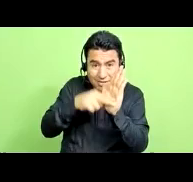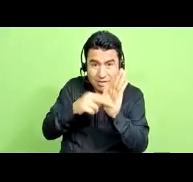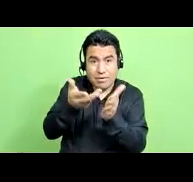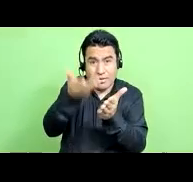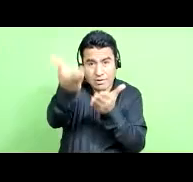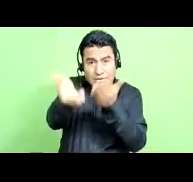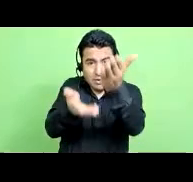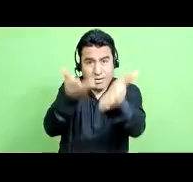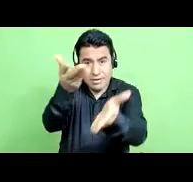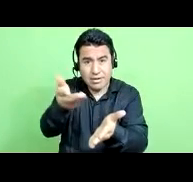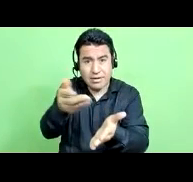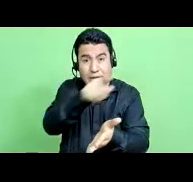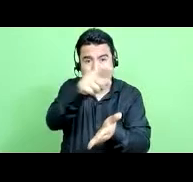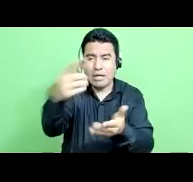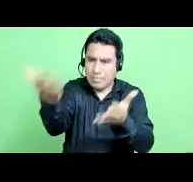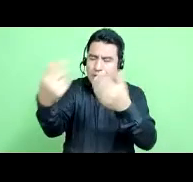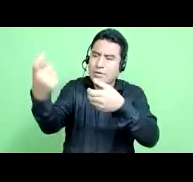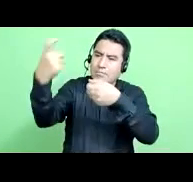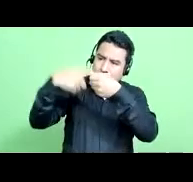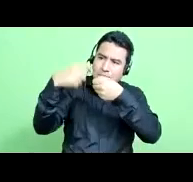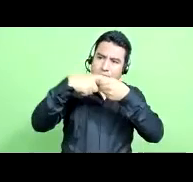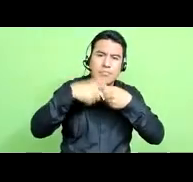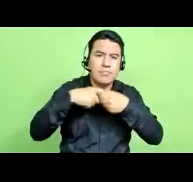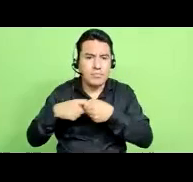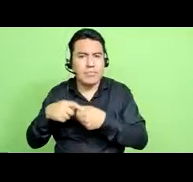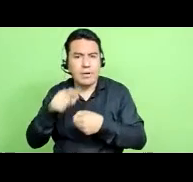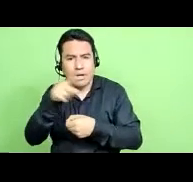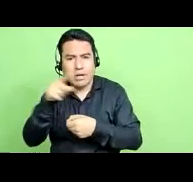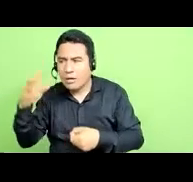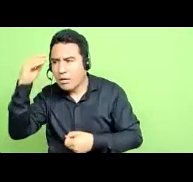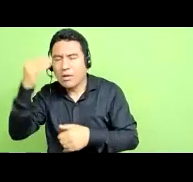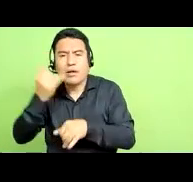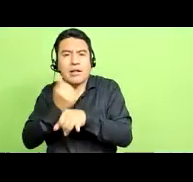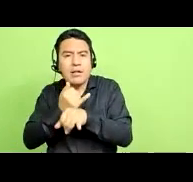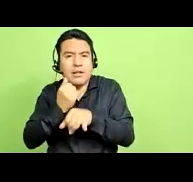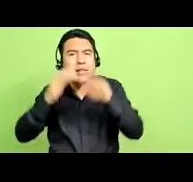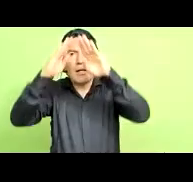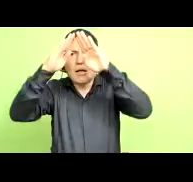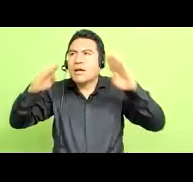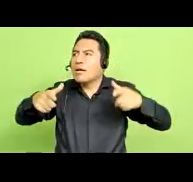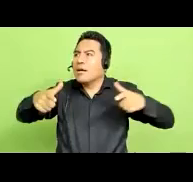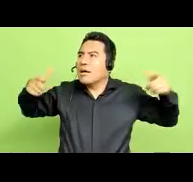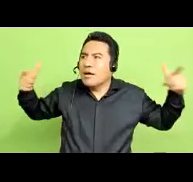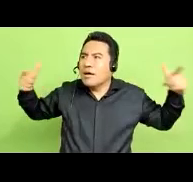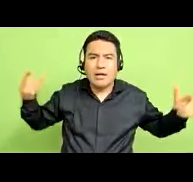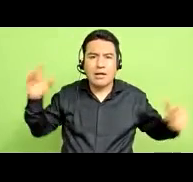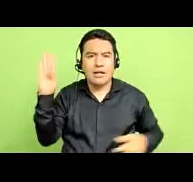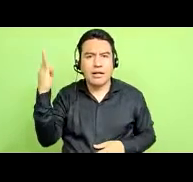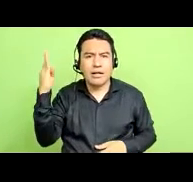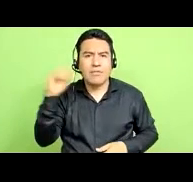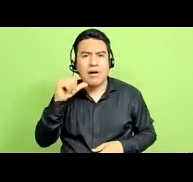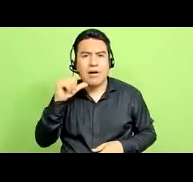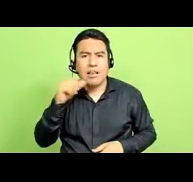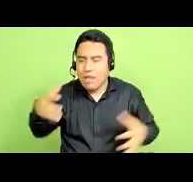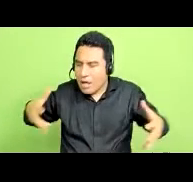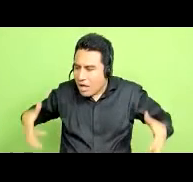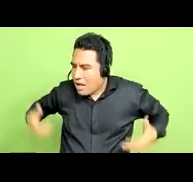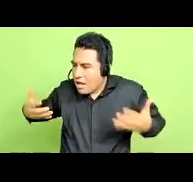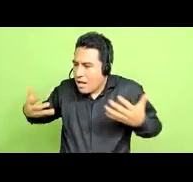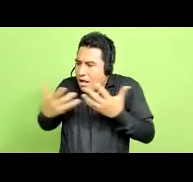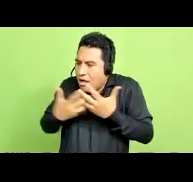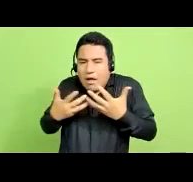los estoy invitando a que entren a este show porque ellos al no conocer mucho esta